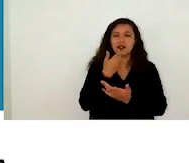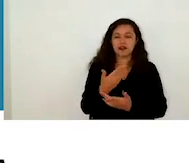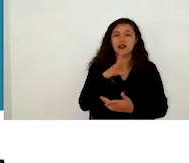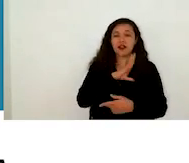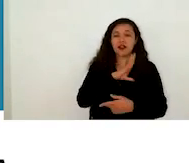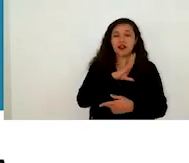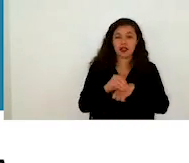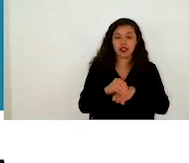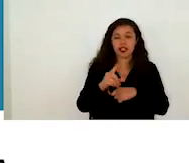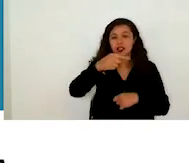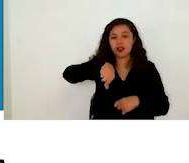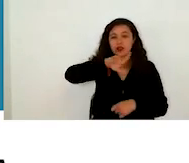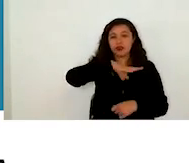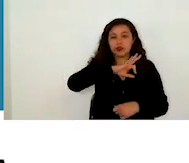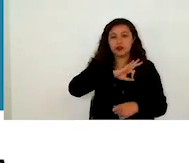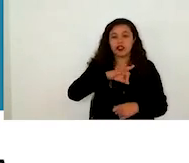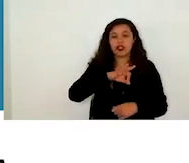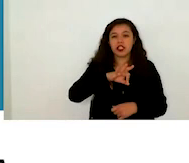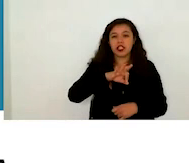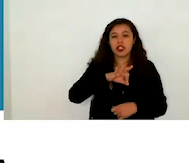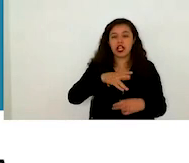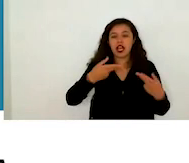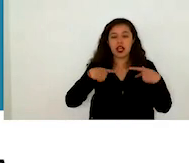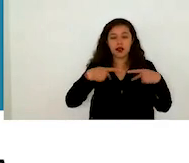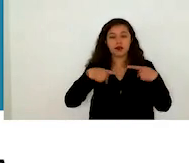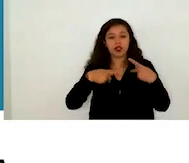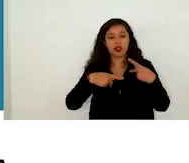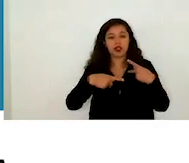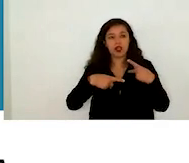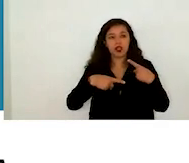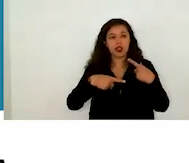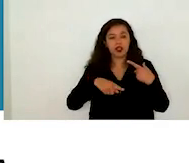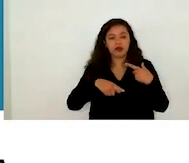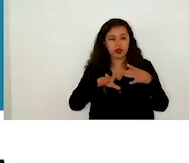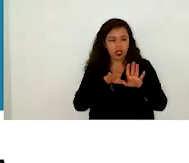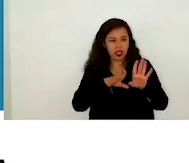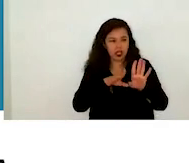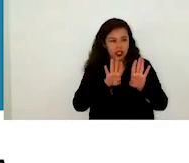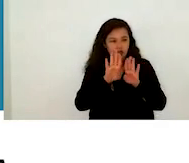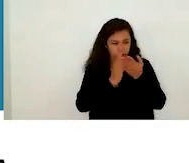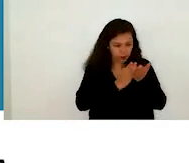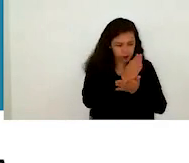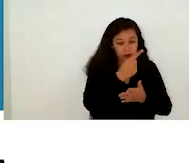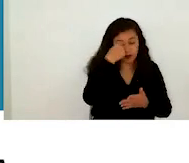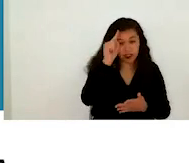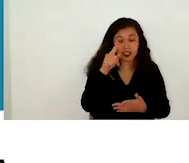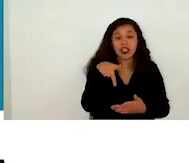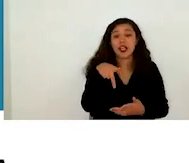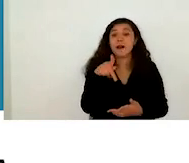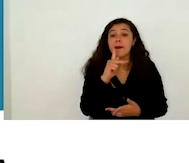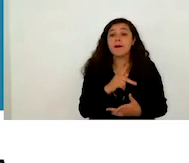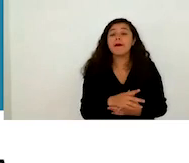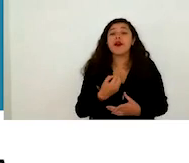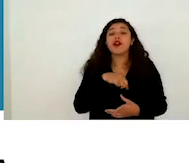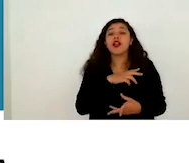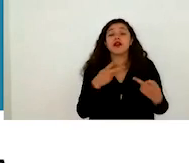todos ustedes influir en la es fácil muy fácil pero tratar